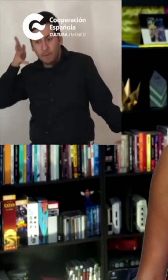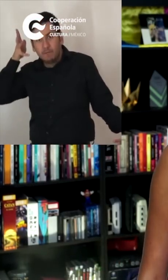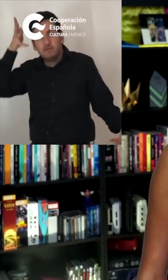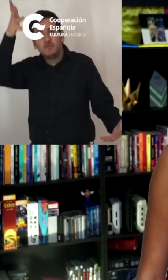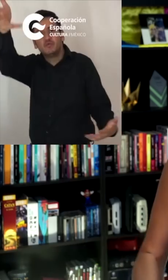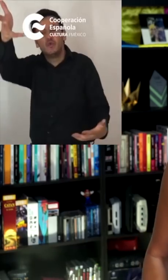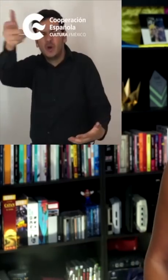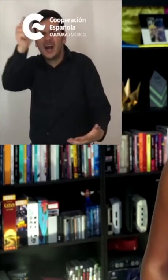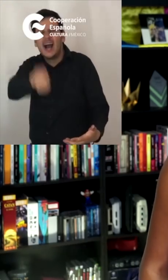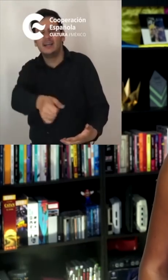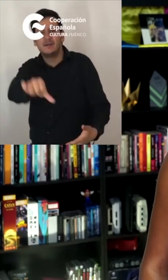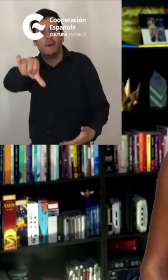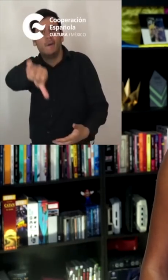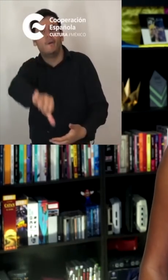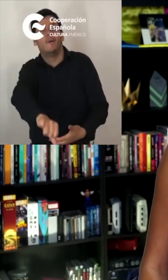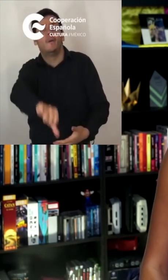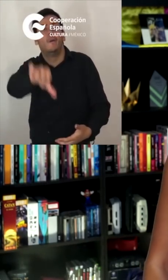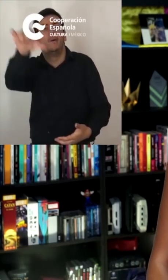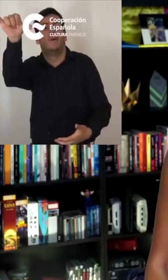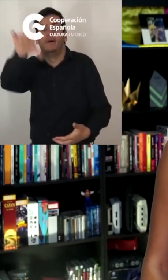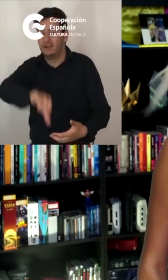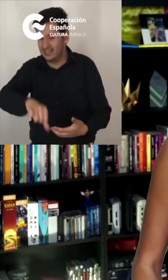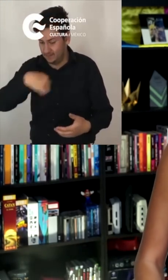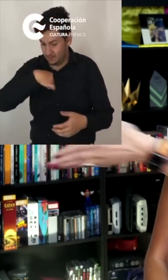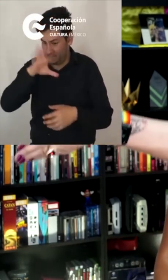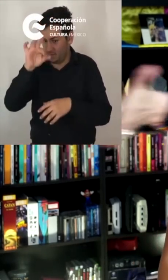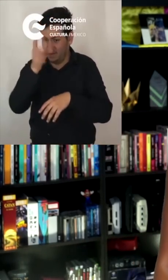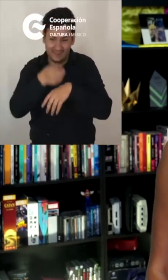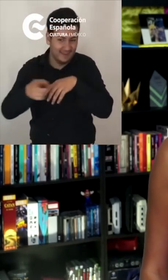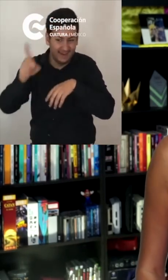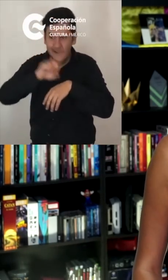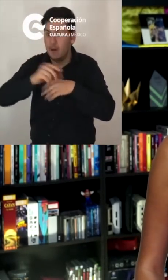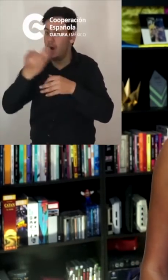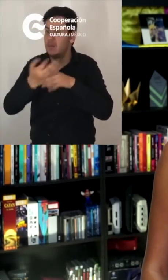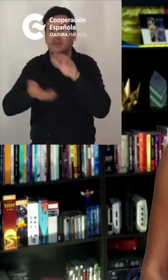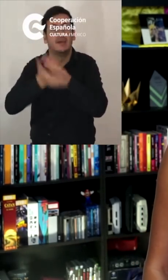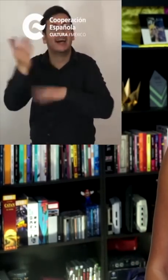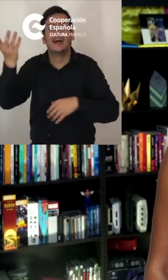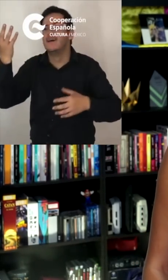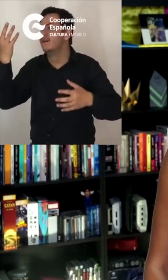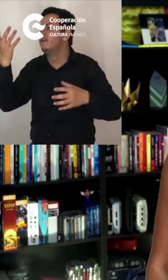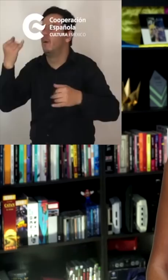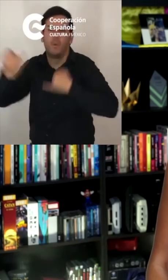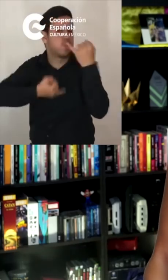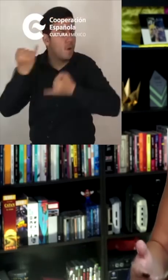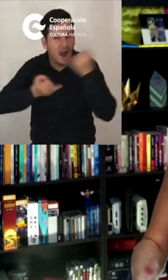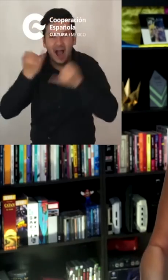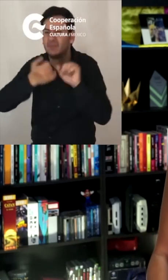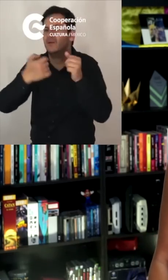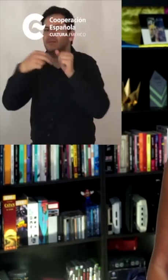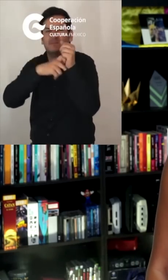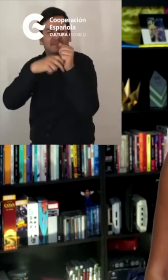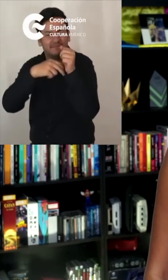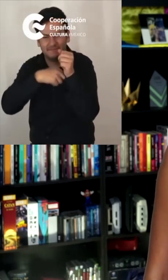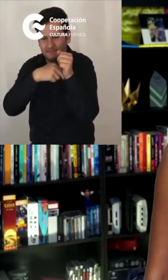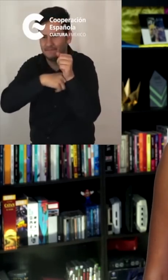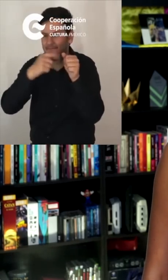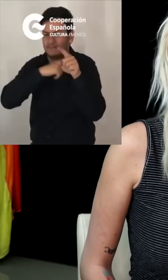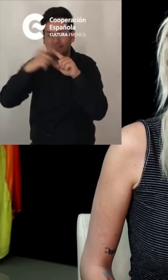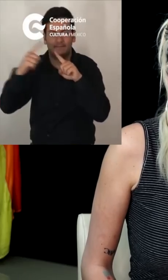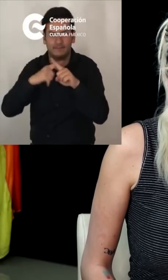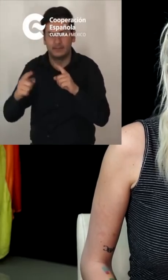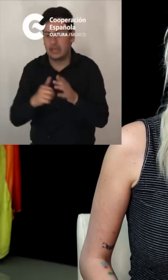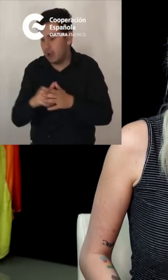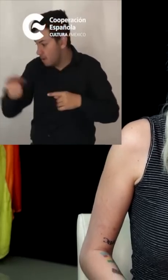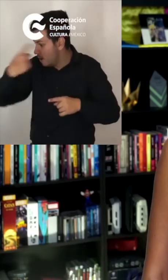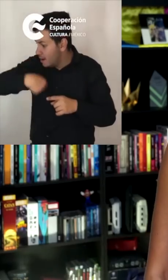el futuro es hoy y en plena cuarentena. Aunque bien sé que podríamos estar allá afuera jugando pato pato ganso o el escondite. Vamos a hacer escondite esa propuesta,